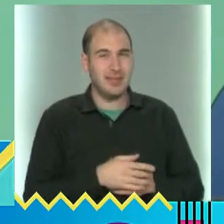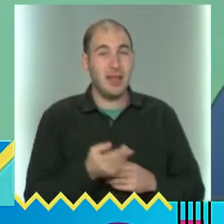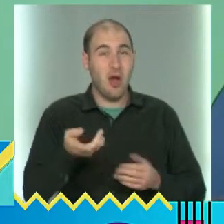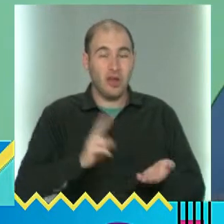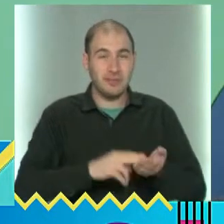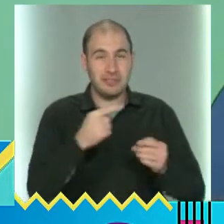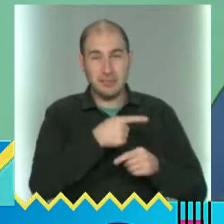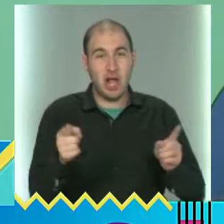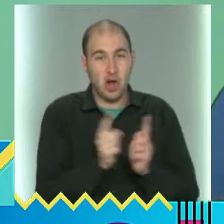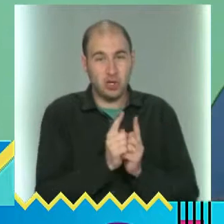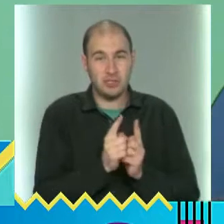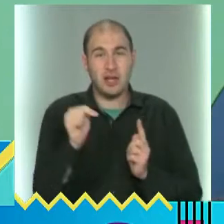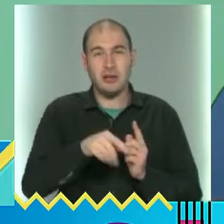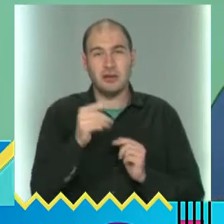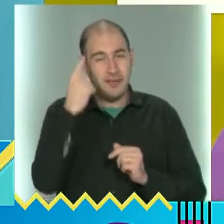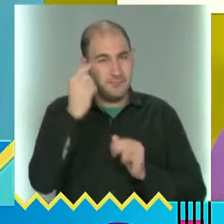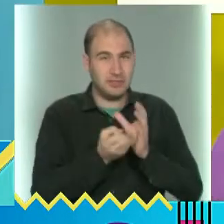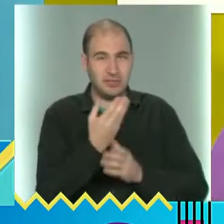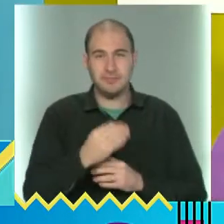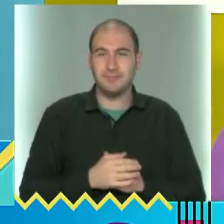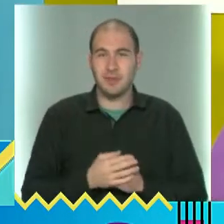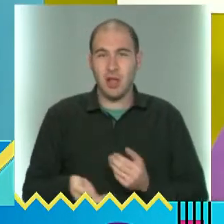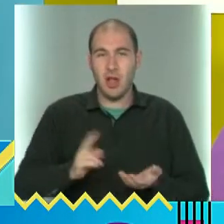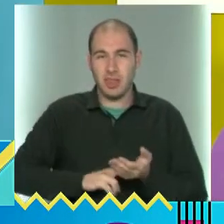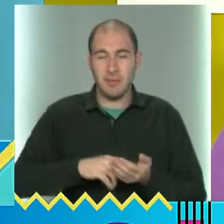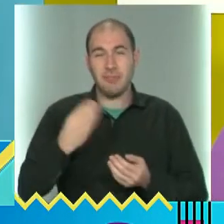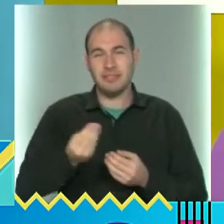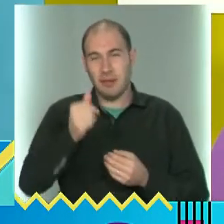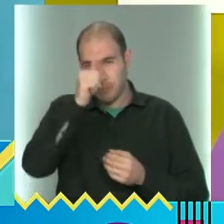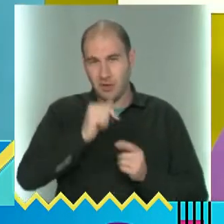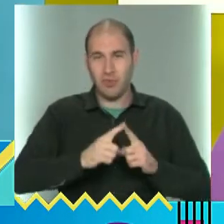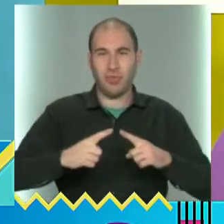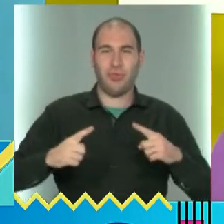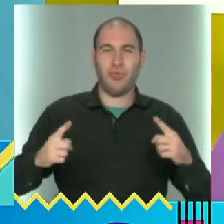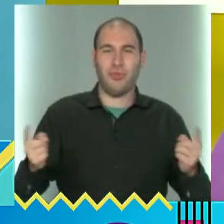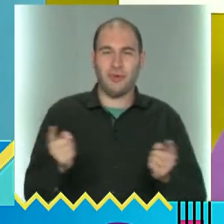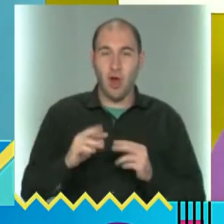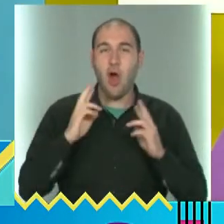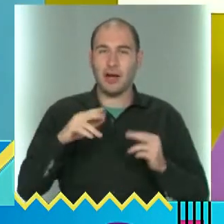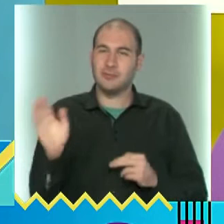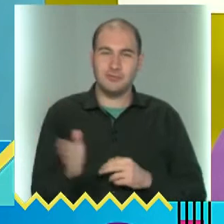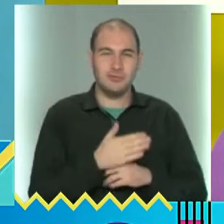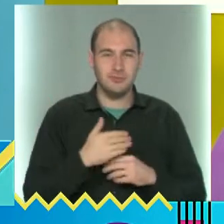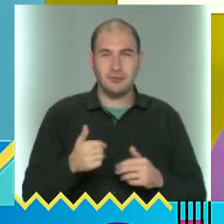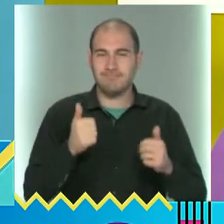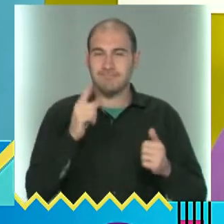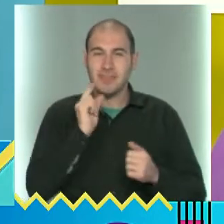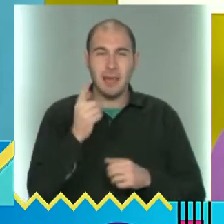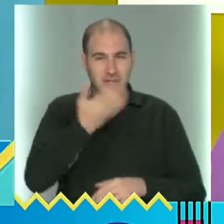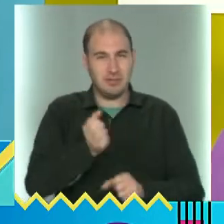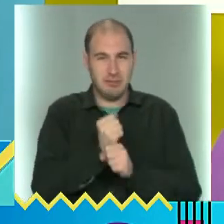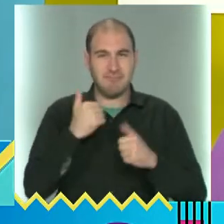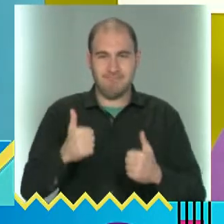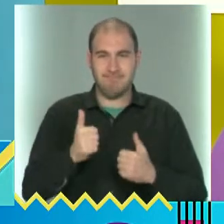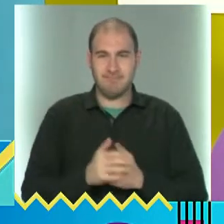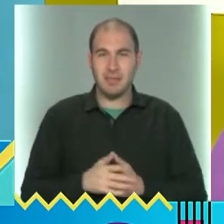Volvemos semana corta, pero bueno, hoy con los inventores. Bueno, volvemos después del fin de semana largo. Esperemos que todos hayan tenido un muy buen día del